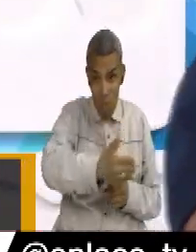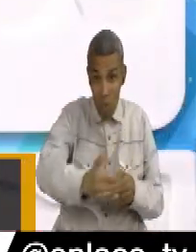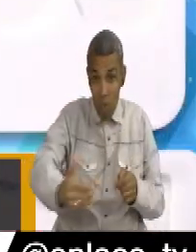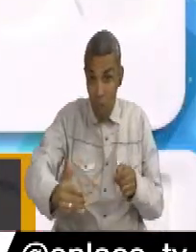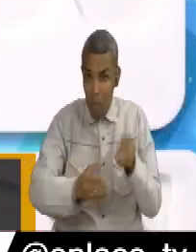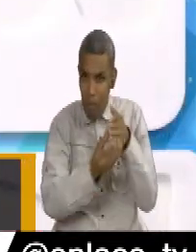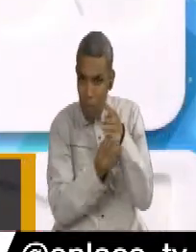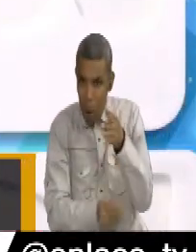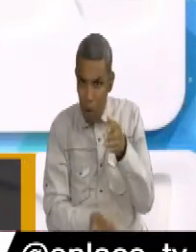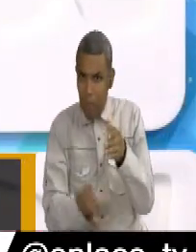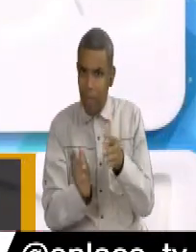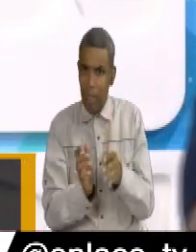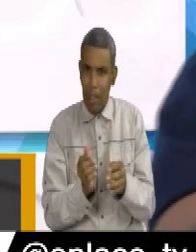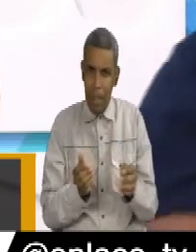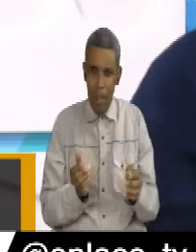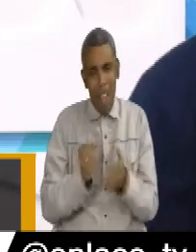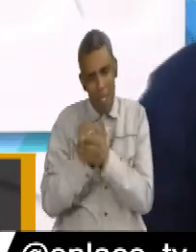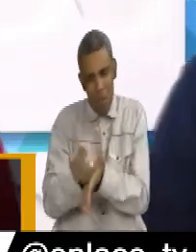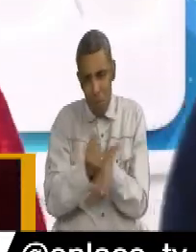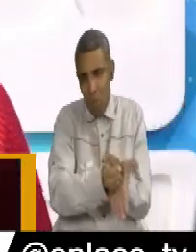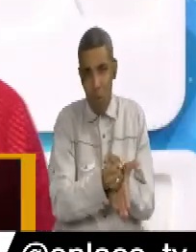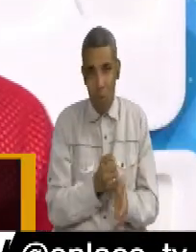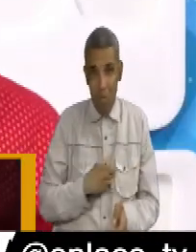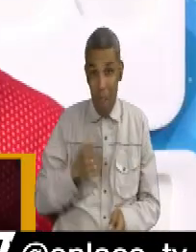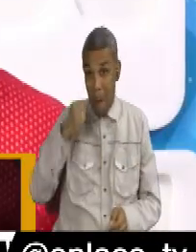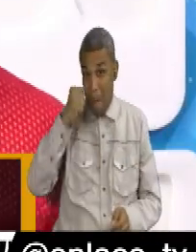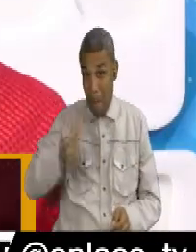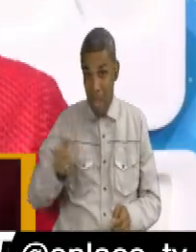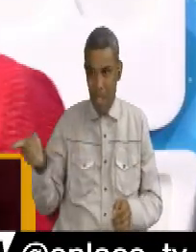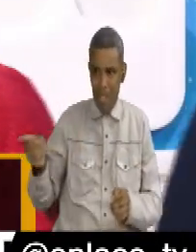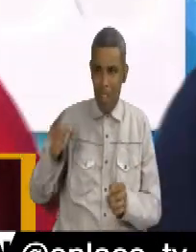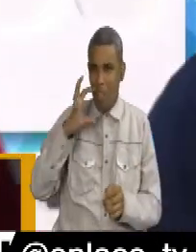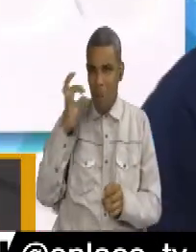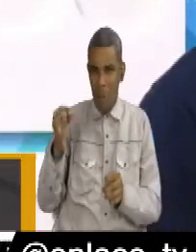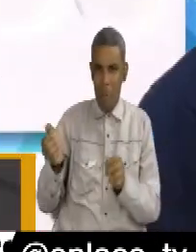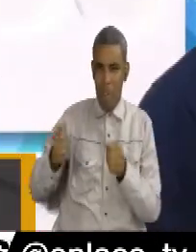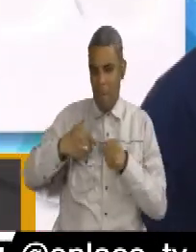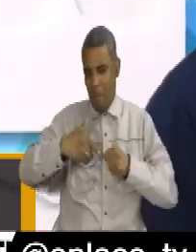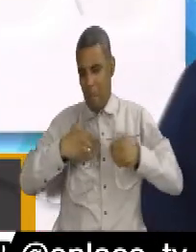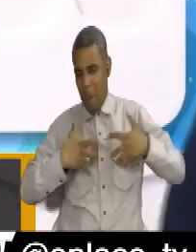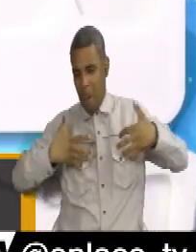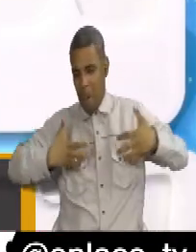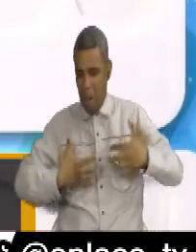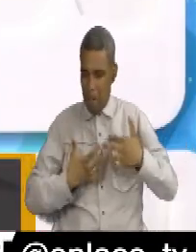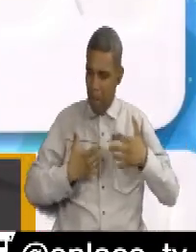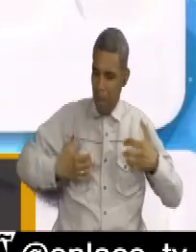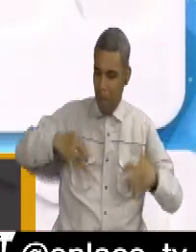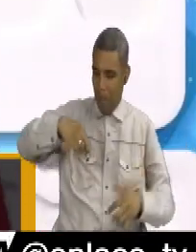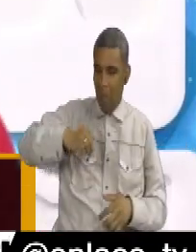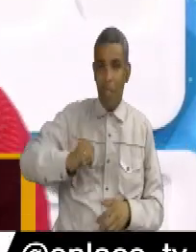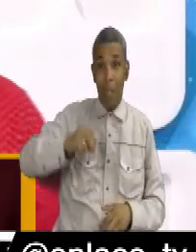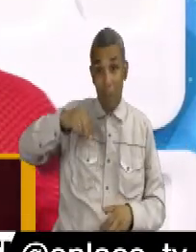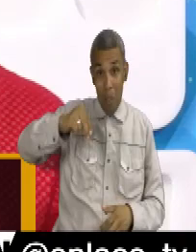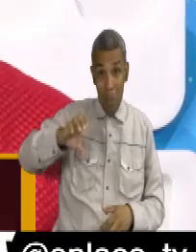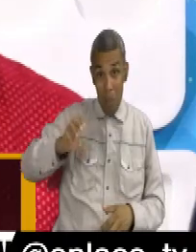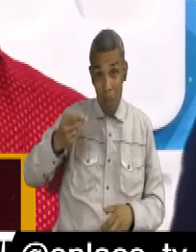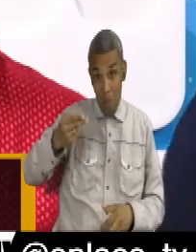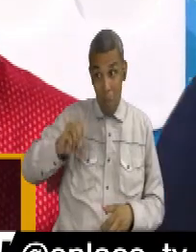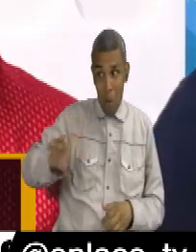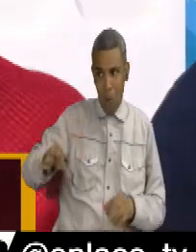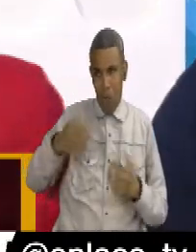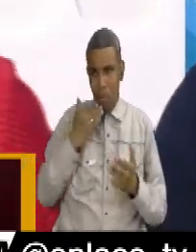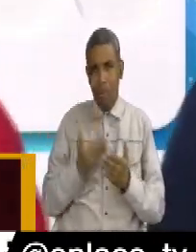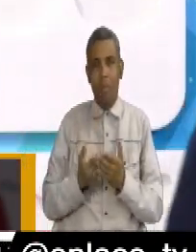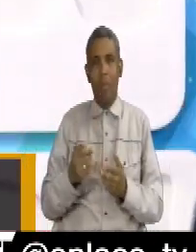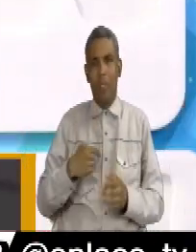Futuro, mañana estaremos al lado de Poncho Zuleta, el vallenato y la champeta urbana de nosotros, porque ya tú sabes, venimos de Santa Marta a traer el toque urbano a